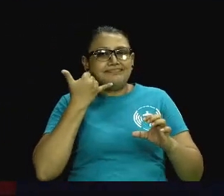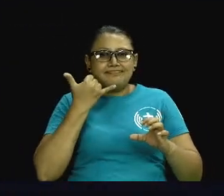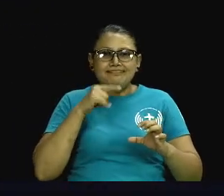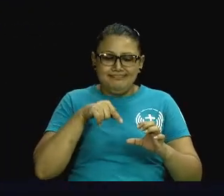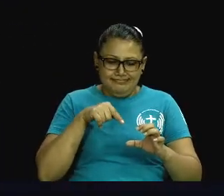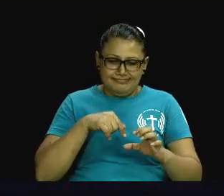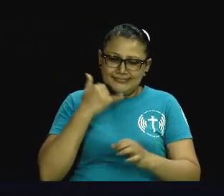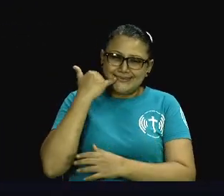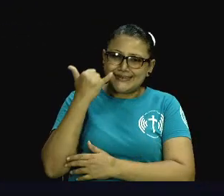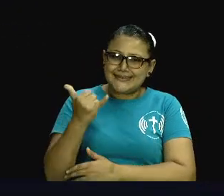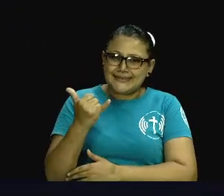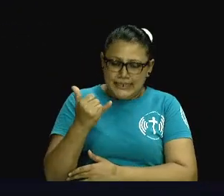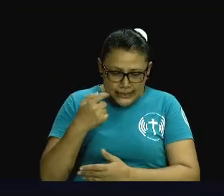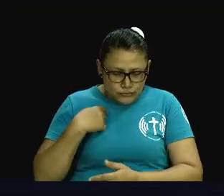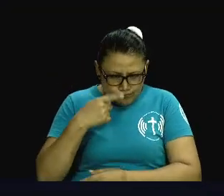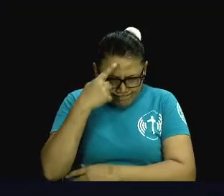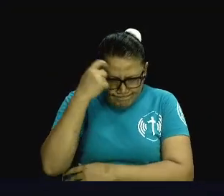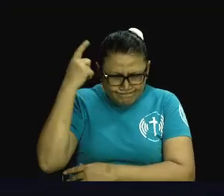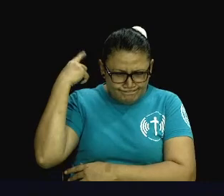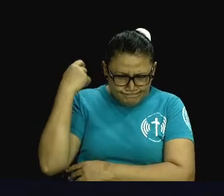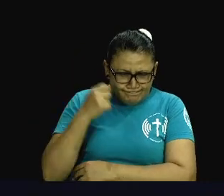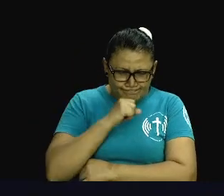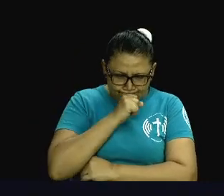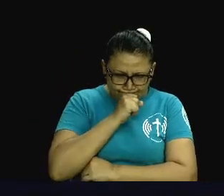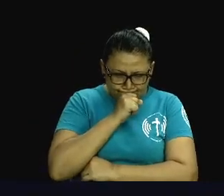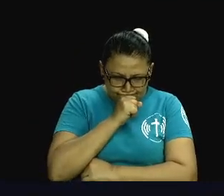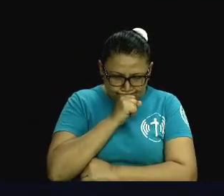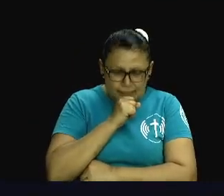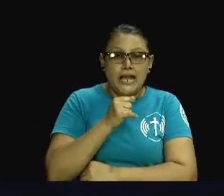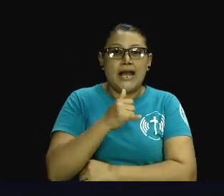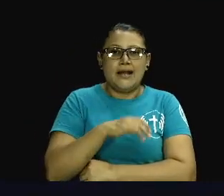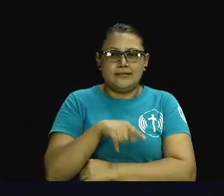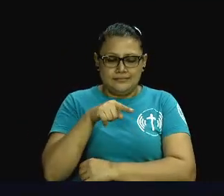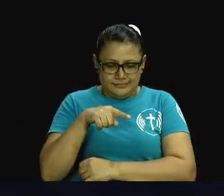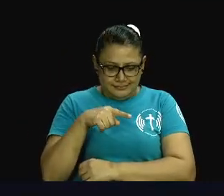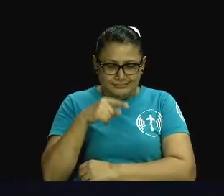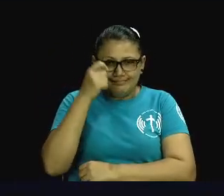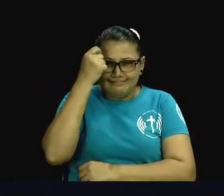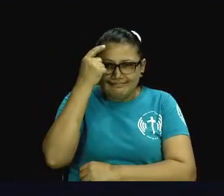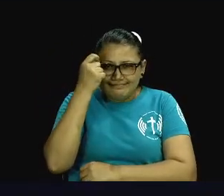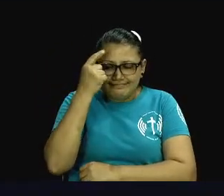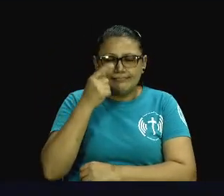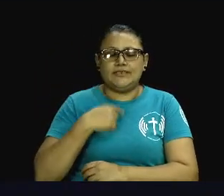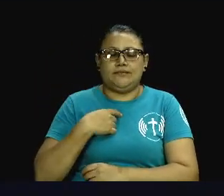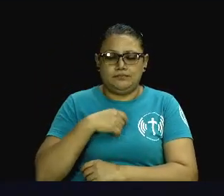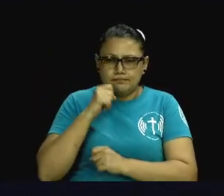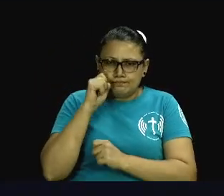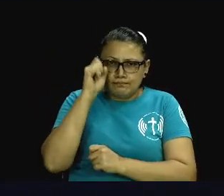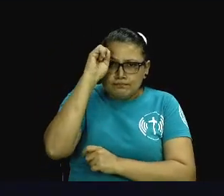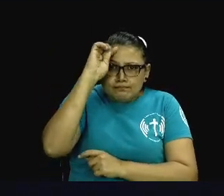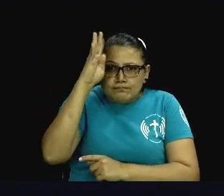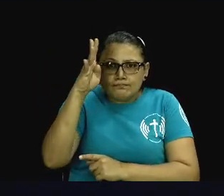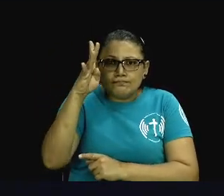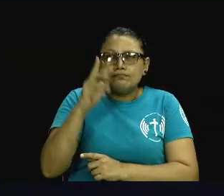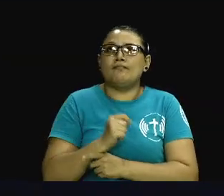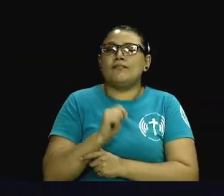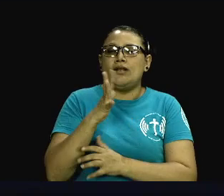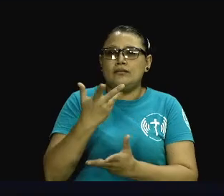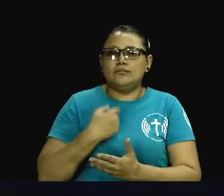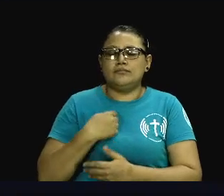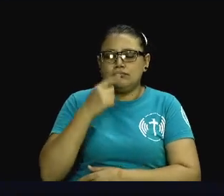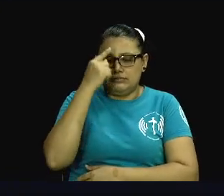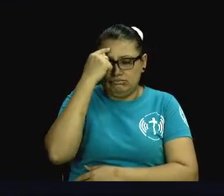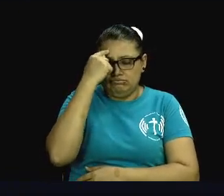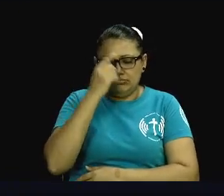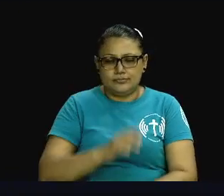ve me acuerdo cuándo me dieron esta tarjetita y tú la de gas y las pasas por alto a mí me sucedió eso no tenía ingresos